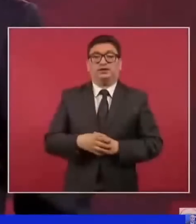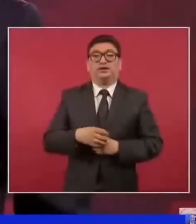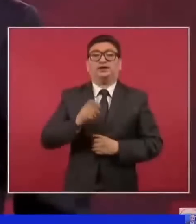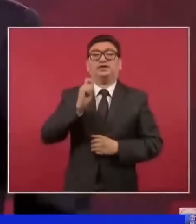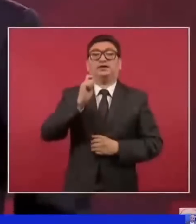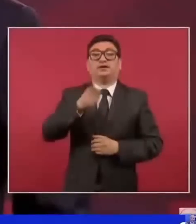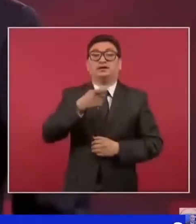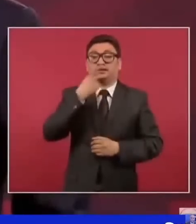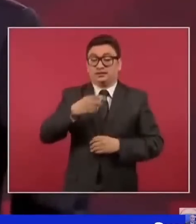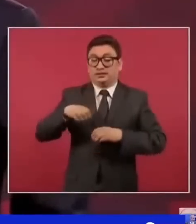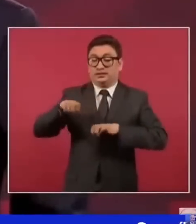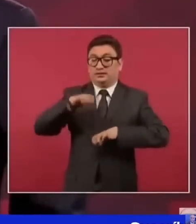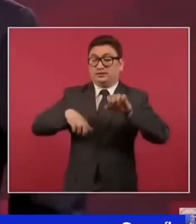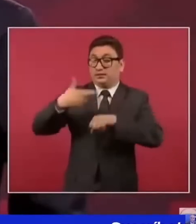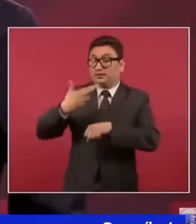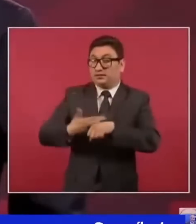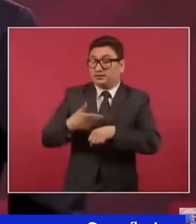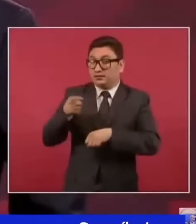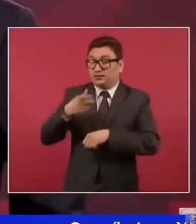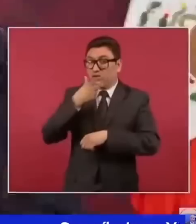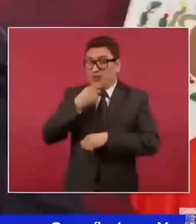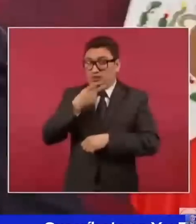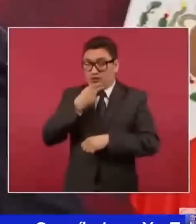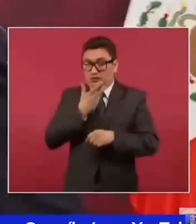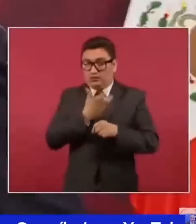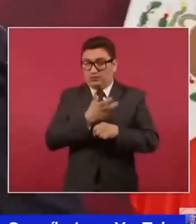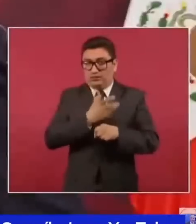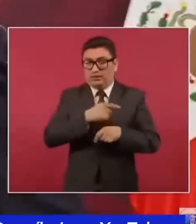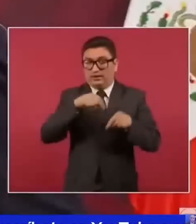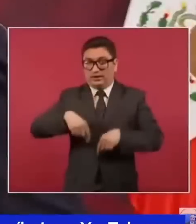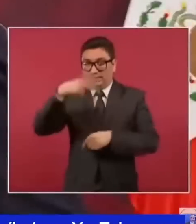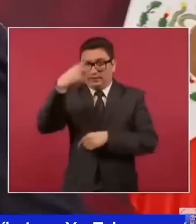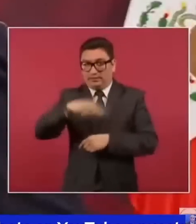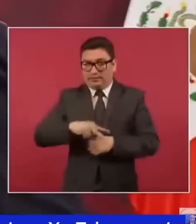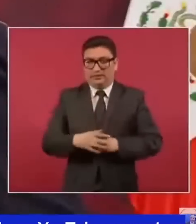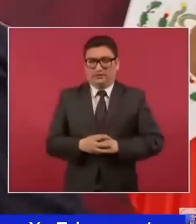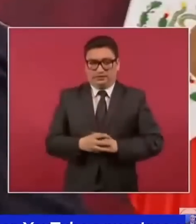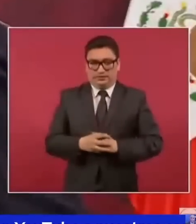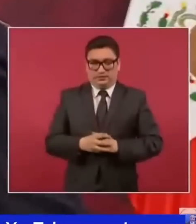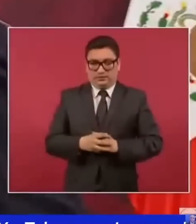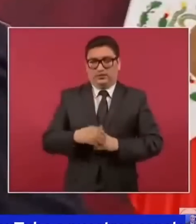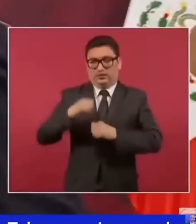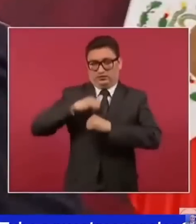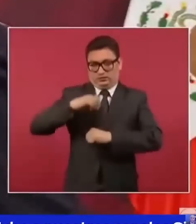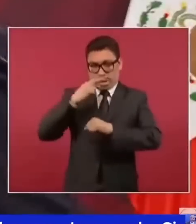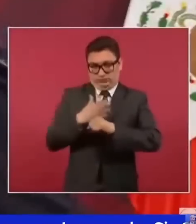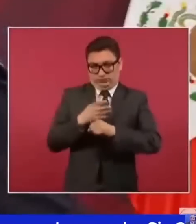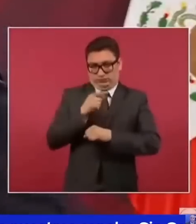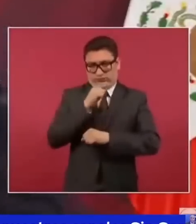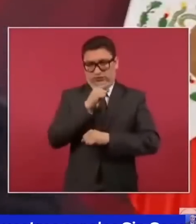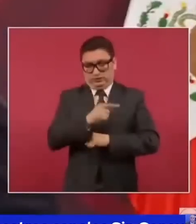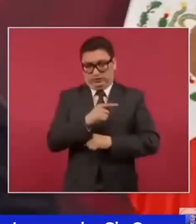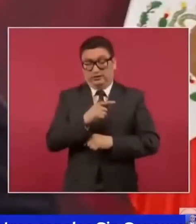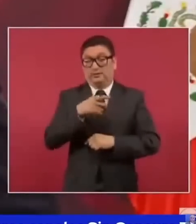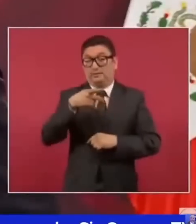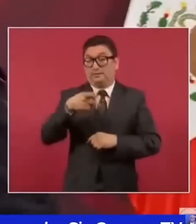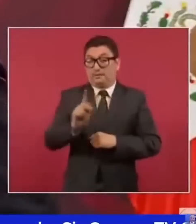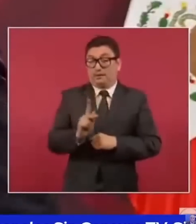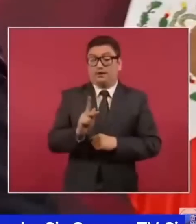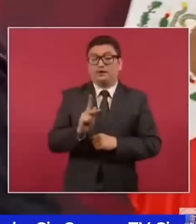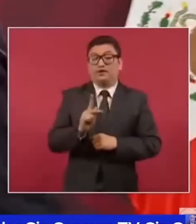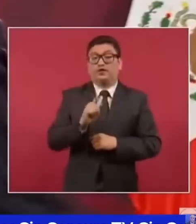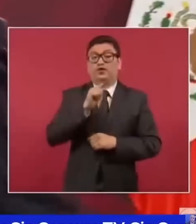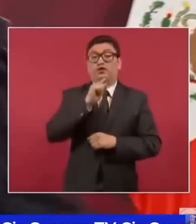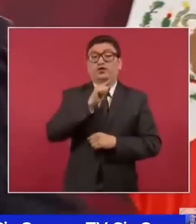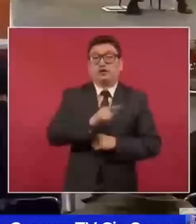del embajador de Estados Unidos en México. Claro, encargado de despacho, pero haciendo